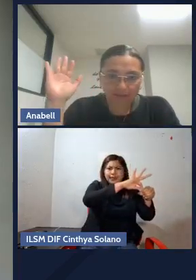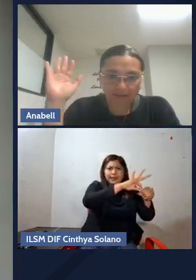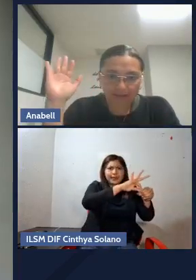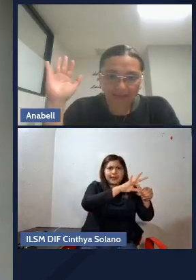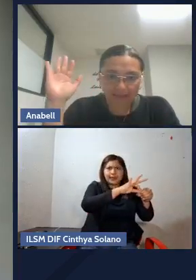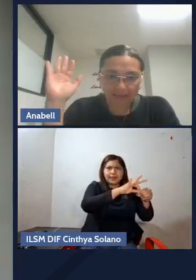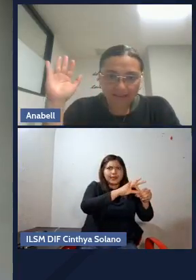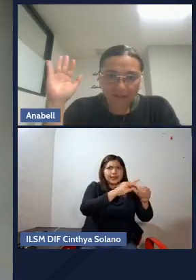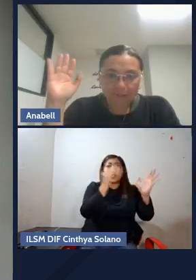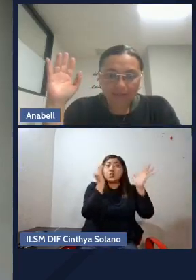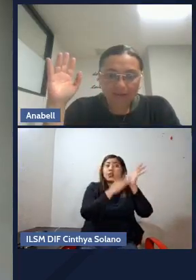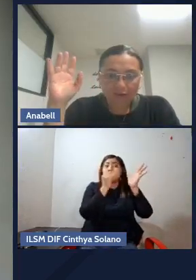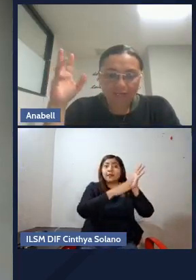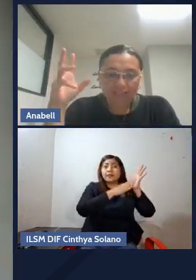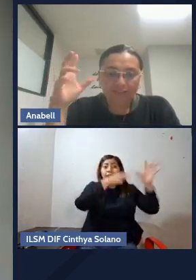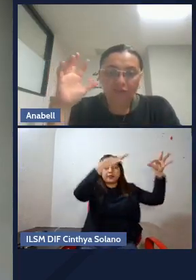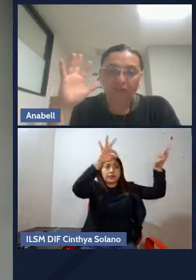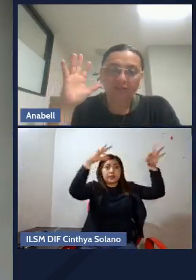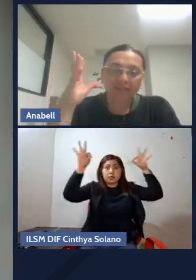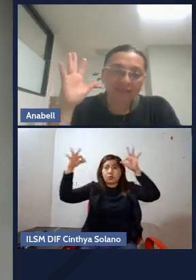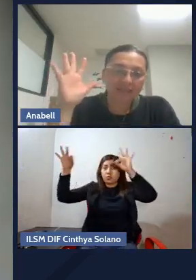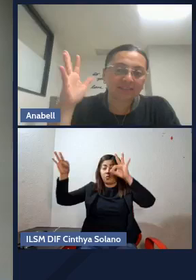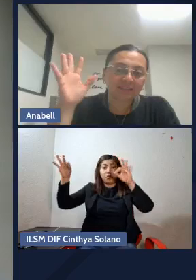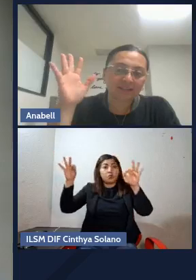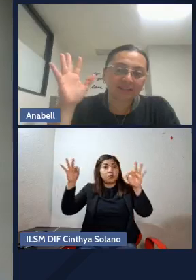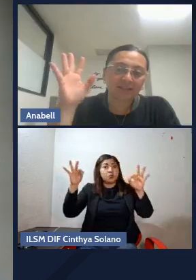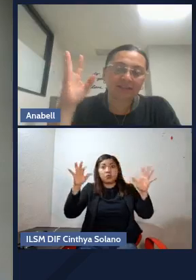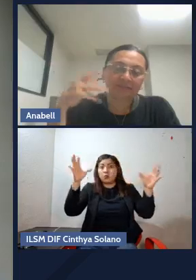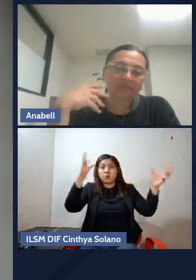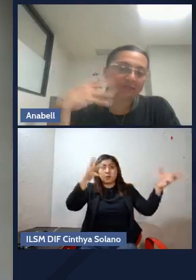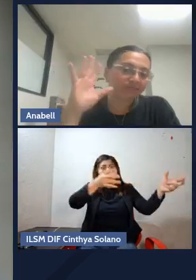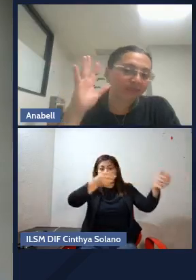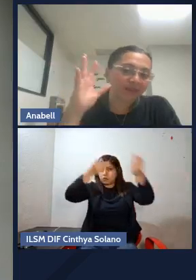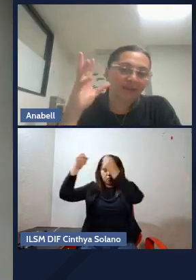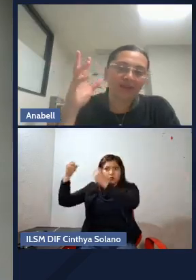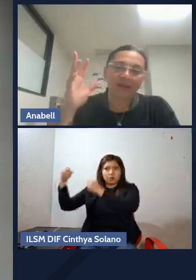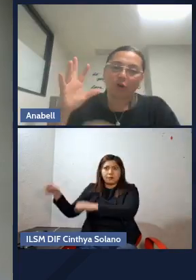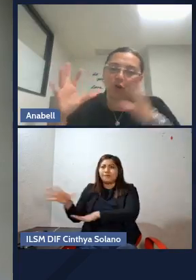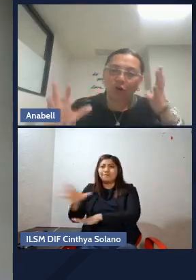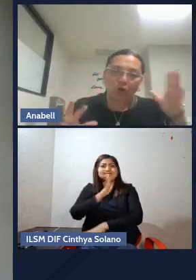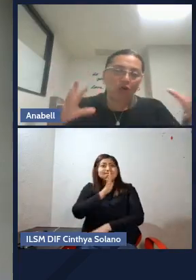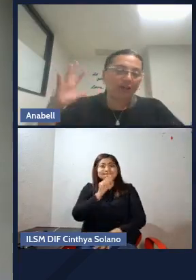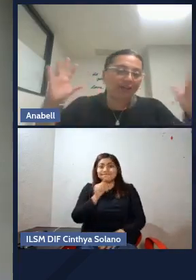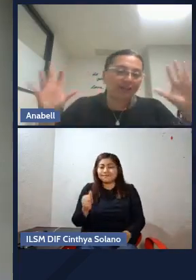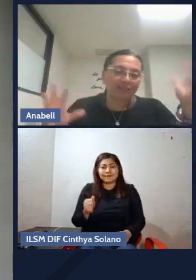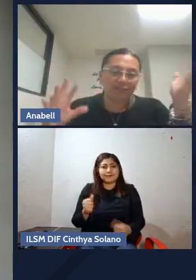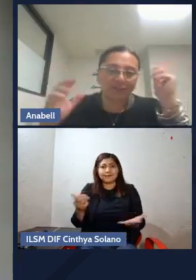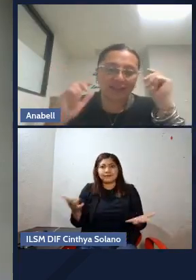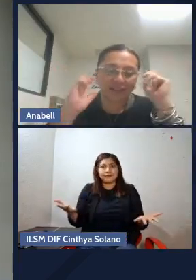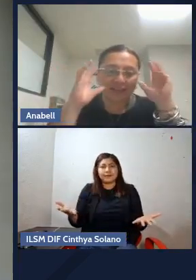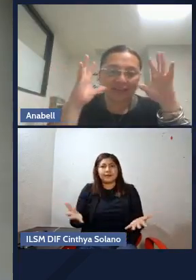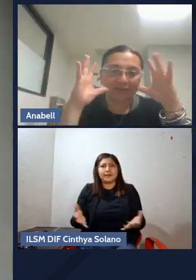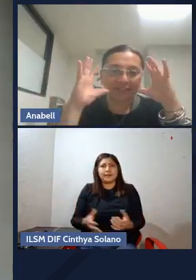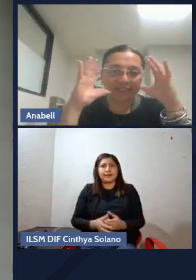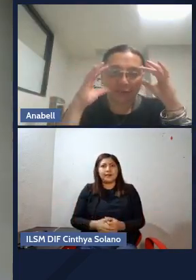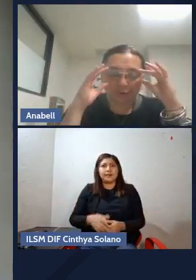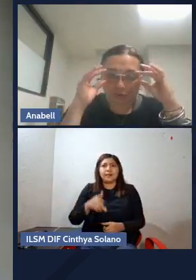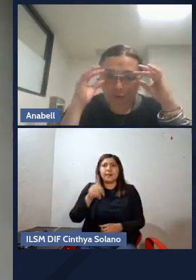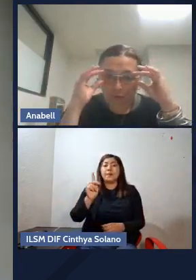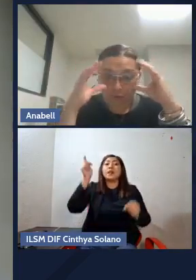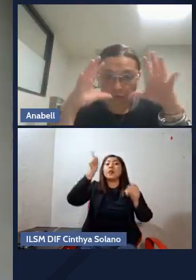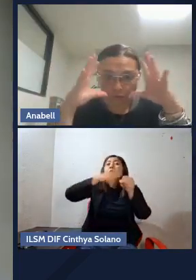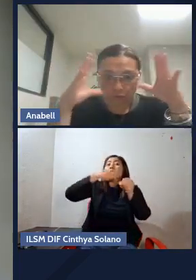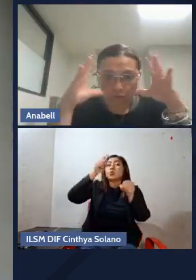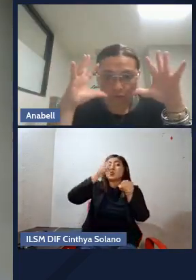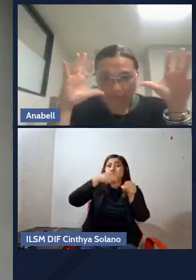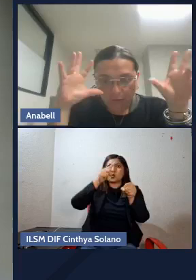ya no debe haber nada, pero estas colores, ¿no?